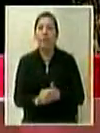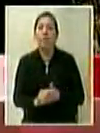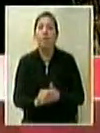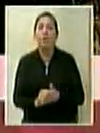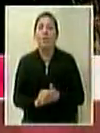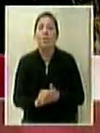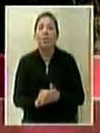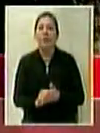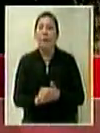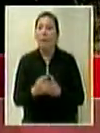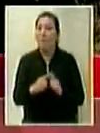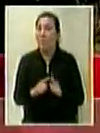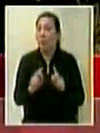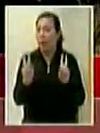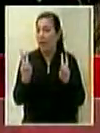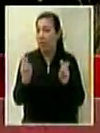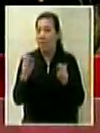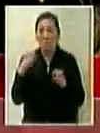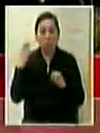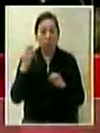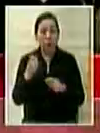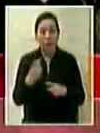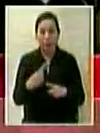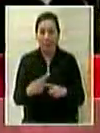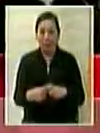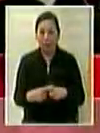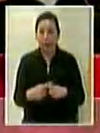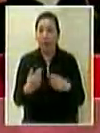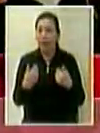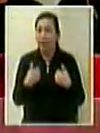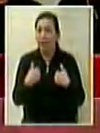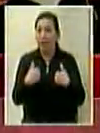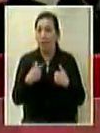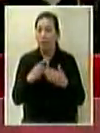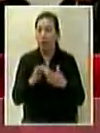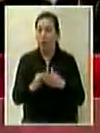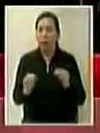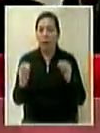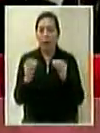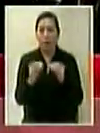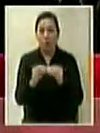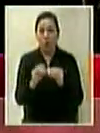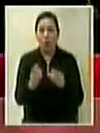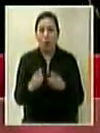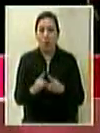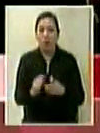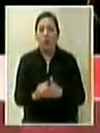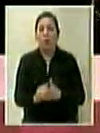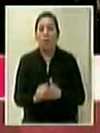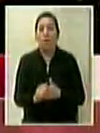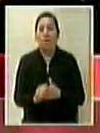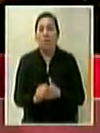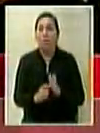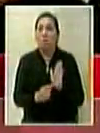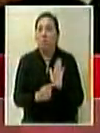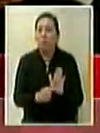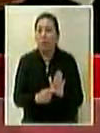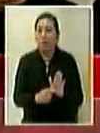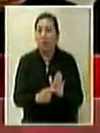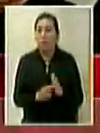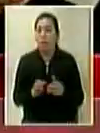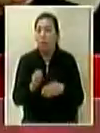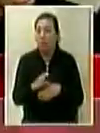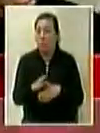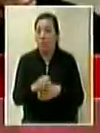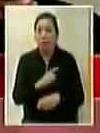disensión, pero en temas de política exterior tenemos que estar a la altura de las circunstancias y mostrar nuestra capacidad